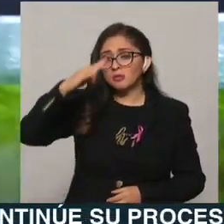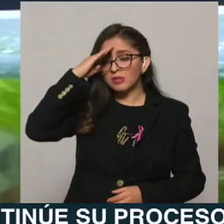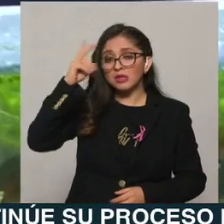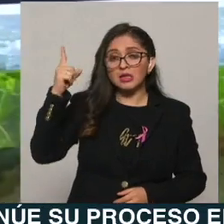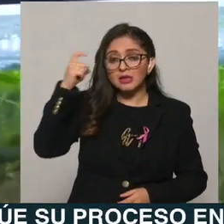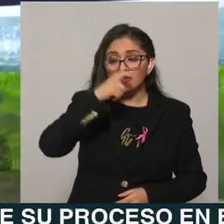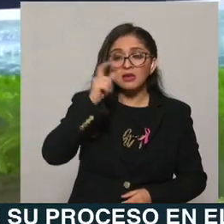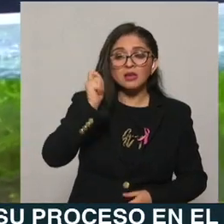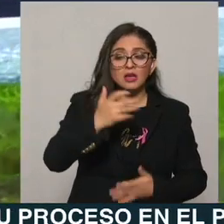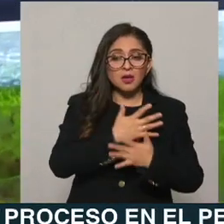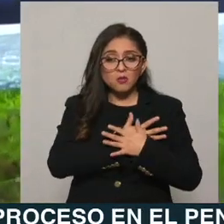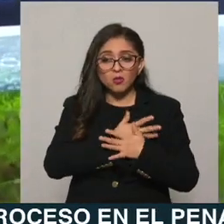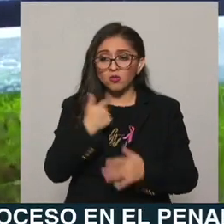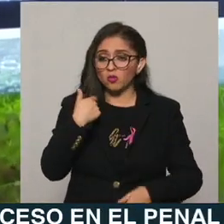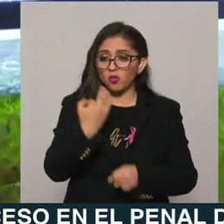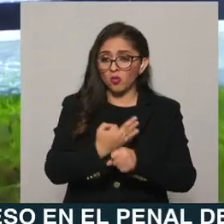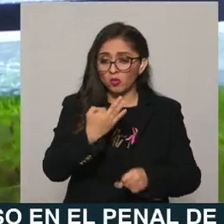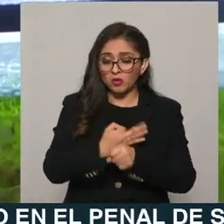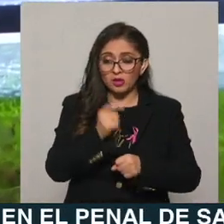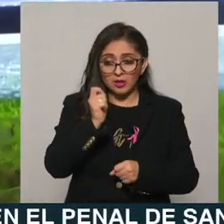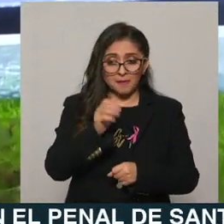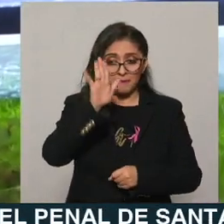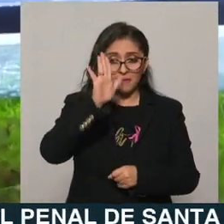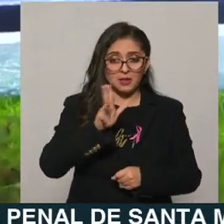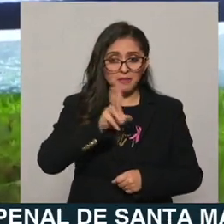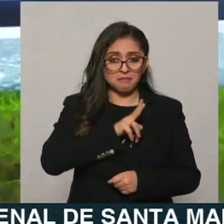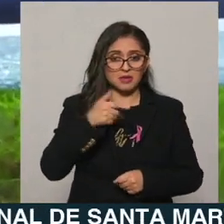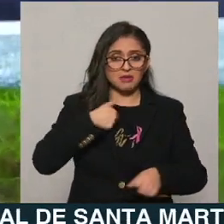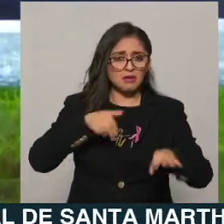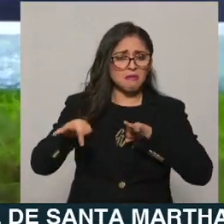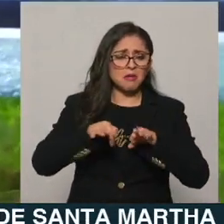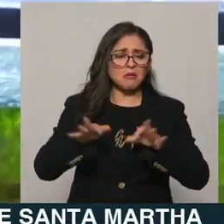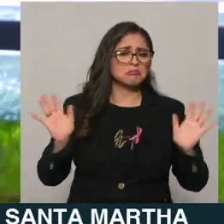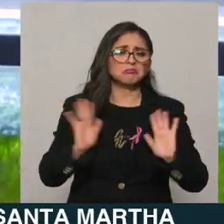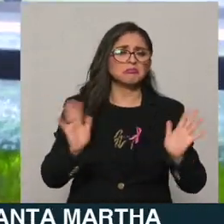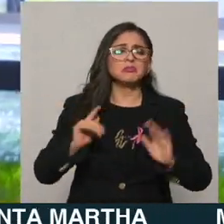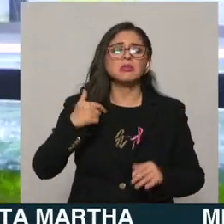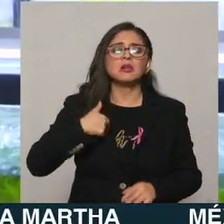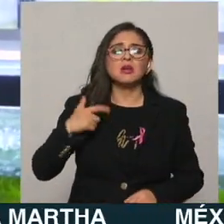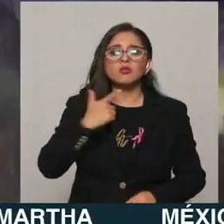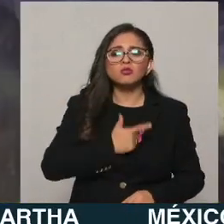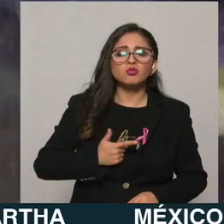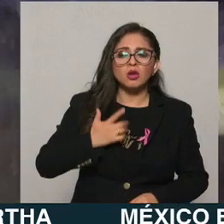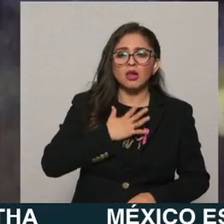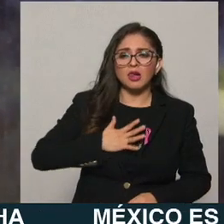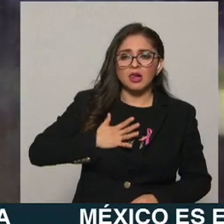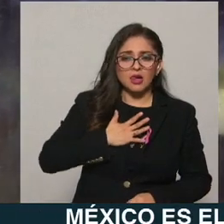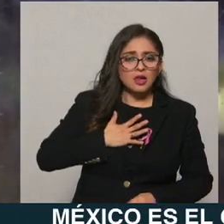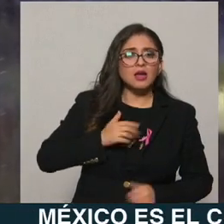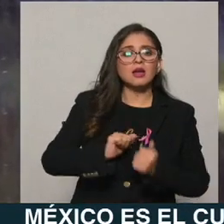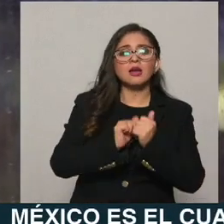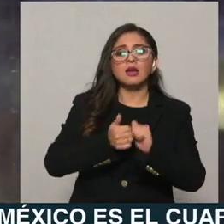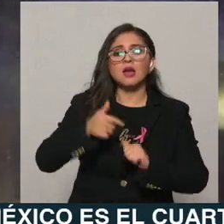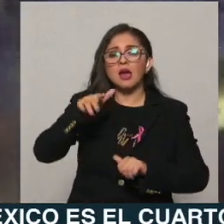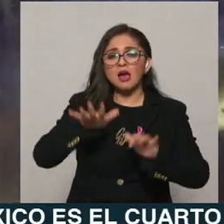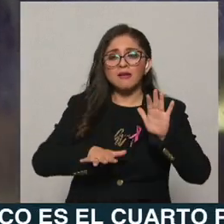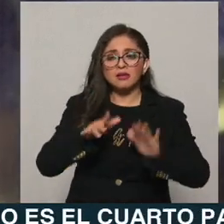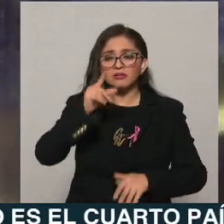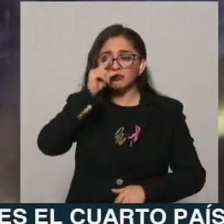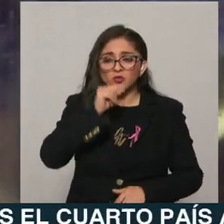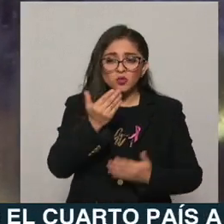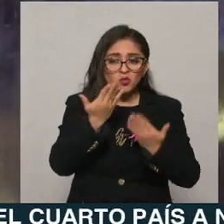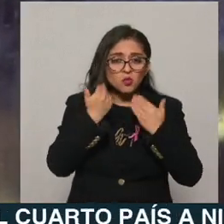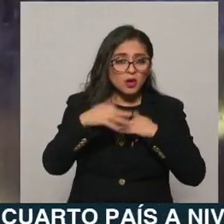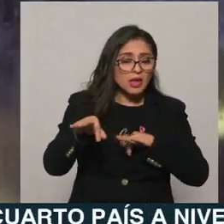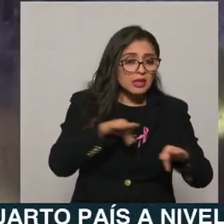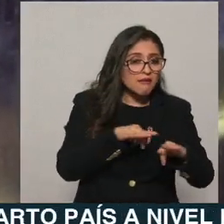caso, yo ni siquiera lo veo como un trabajo, es parte de mi gusto, es mi hobby. Hay ocasiones que si no tengo ni siquiera trabajo